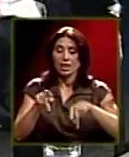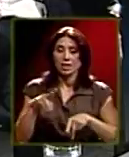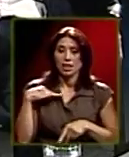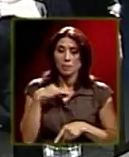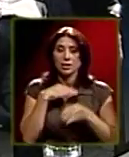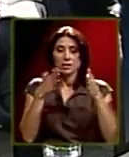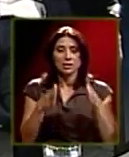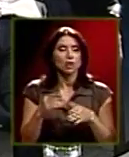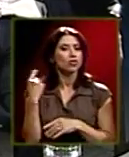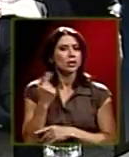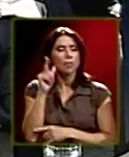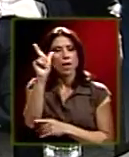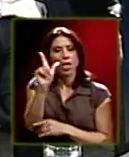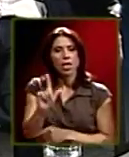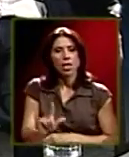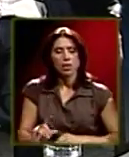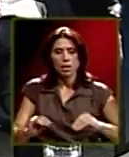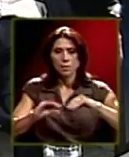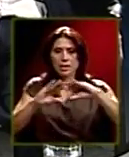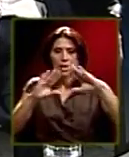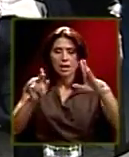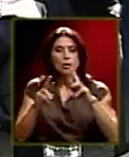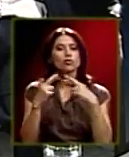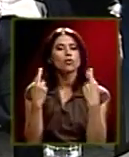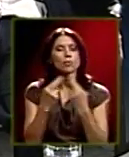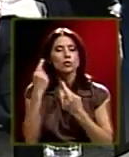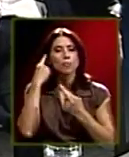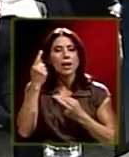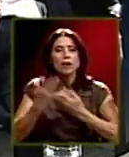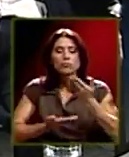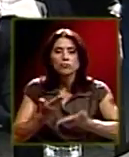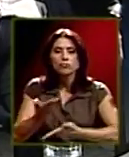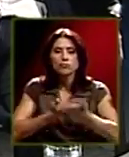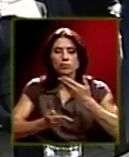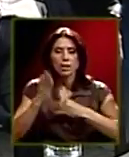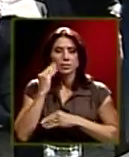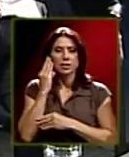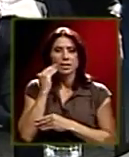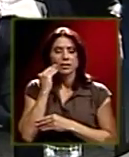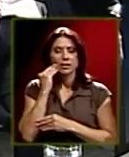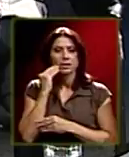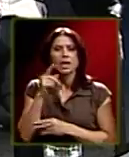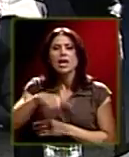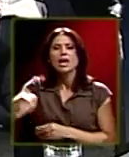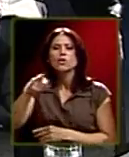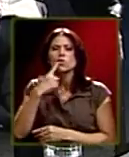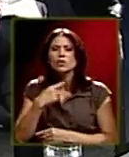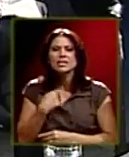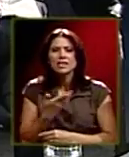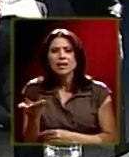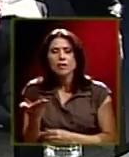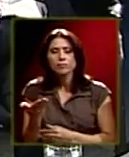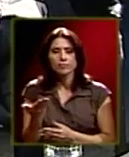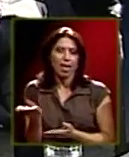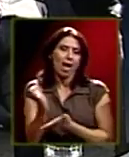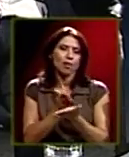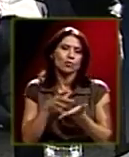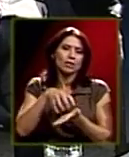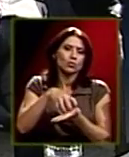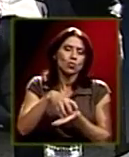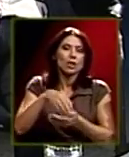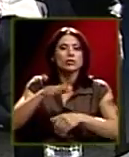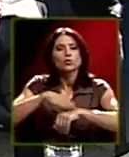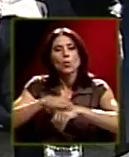intercambiar experiencias. El mensaje que nos traen es, mire, hay dudas sobre algunas cosas que se están